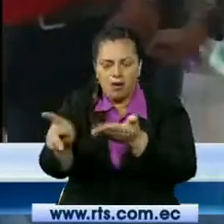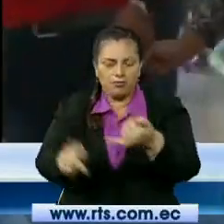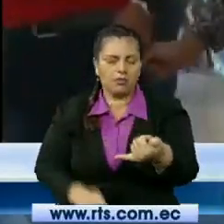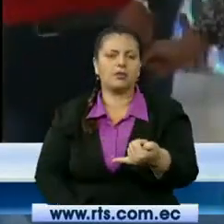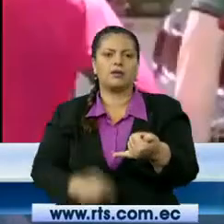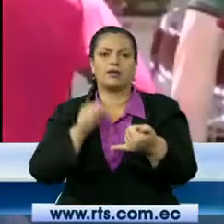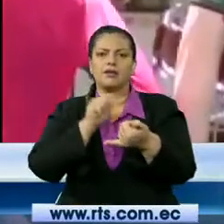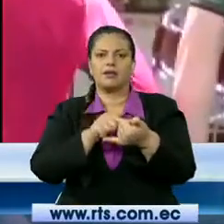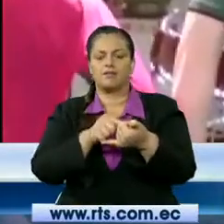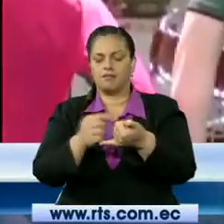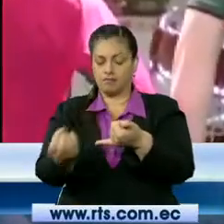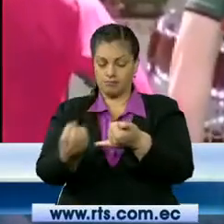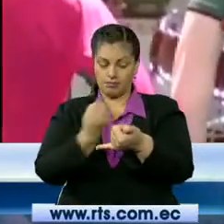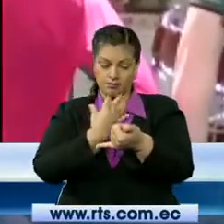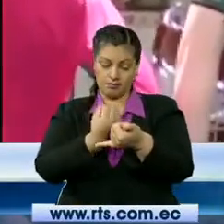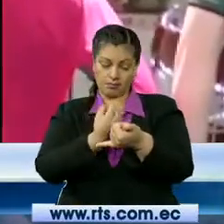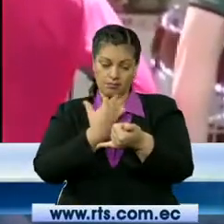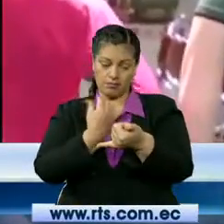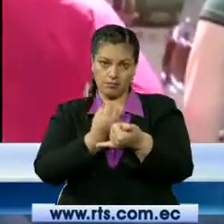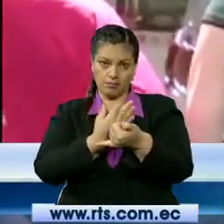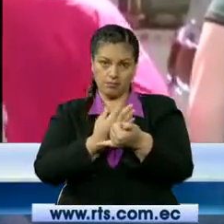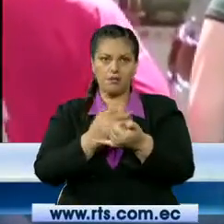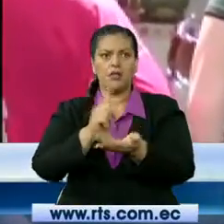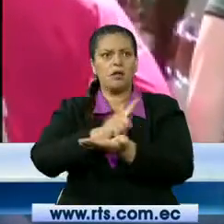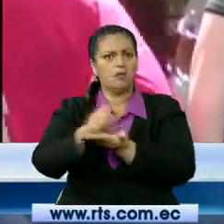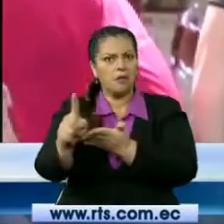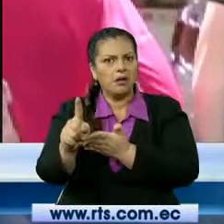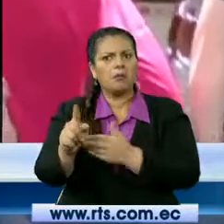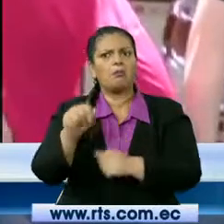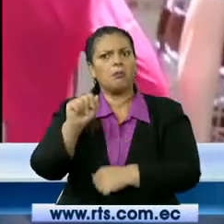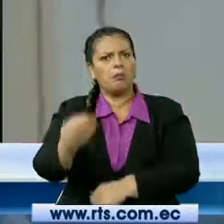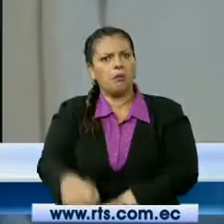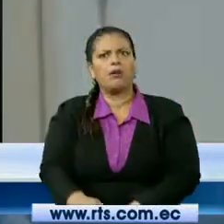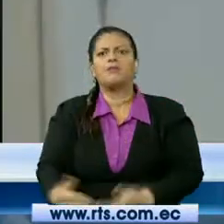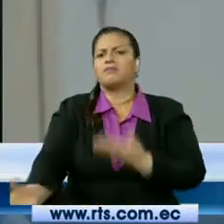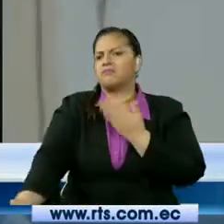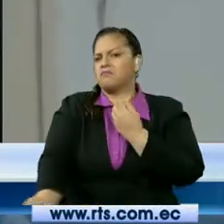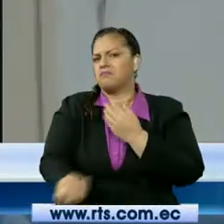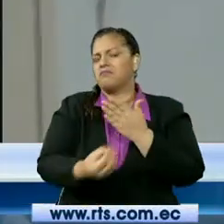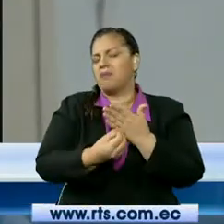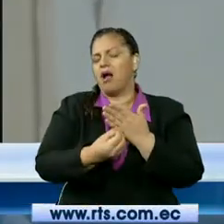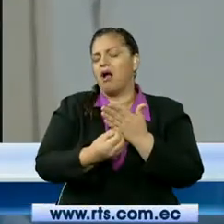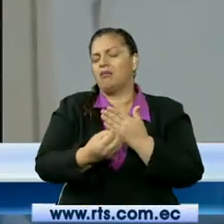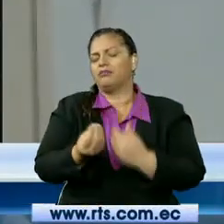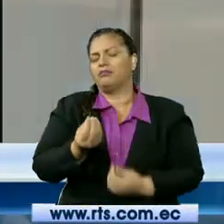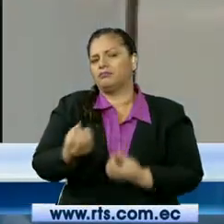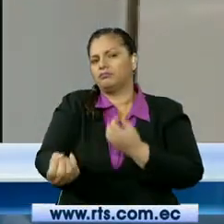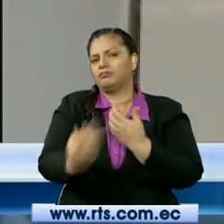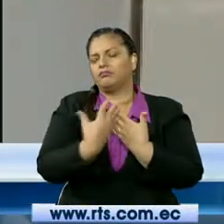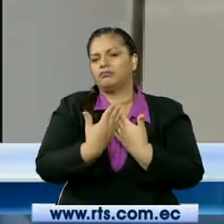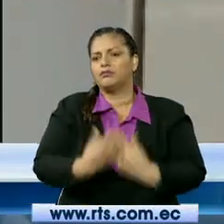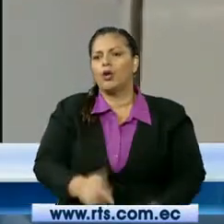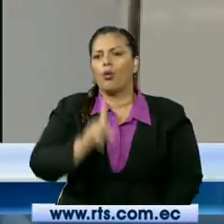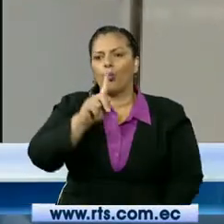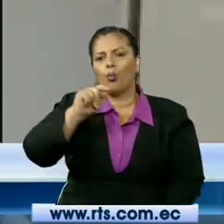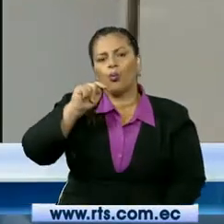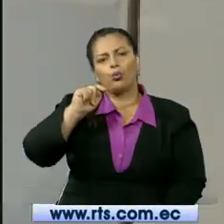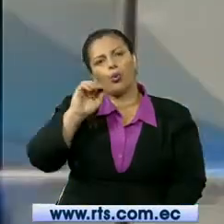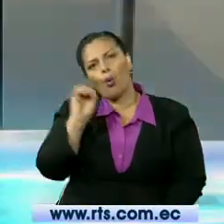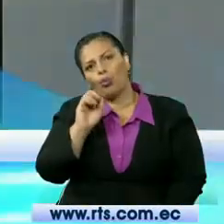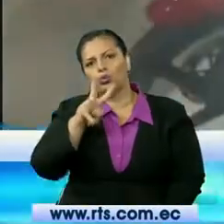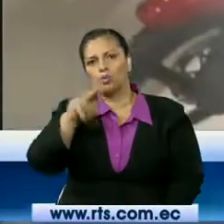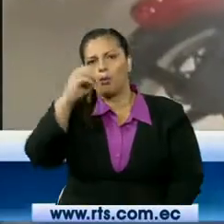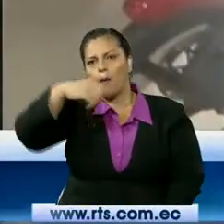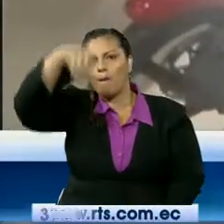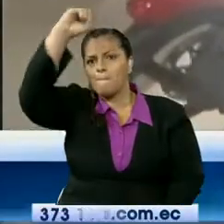electrónico los valores del 1 o 2% de la tarifa del IVA que he pagado con tarjeta de crédito y débito o